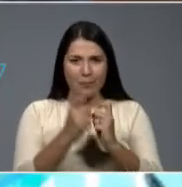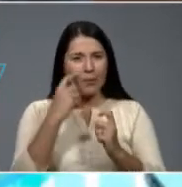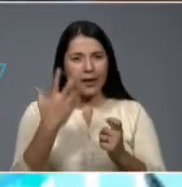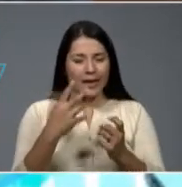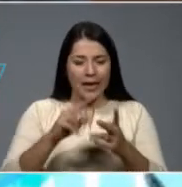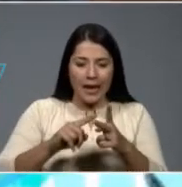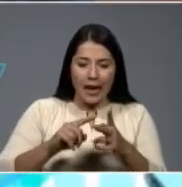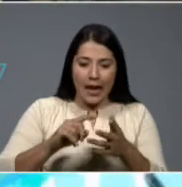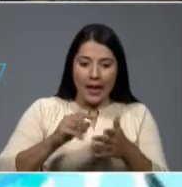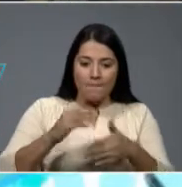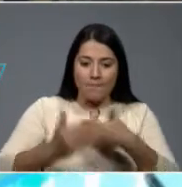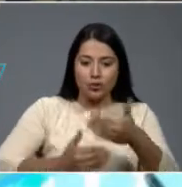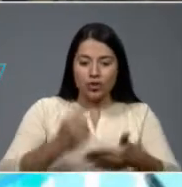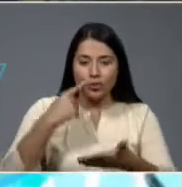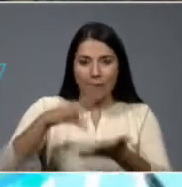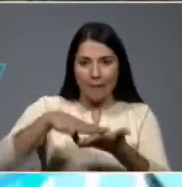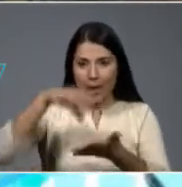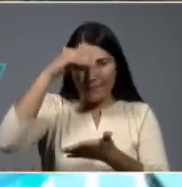aprendizaje empiece a ser